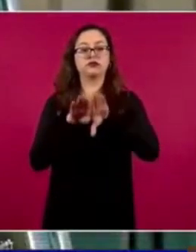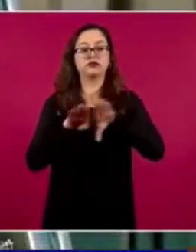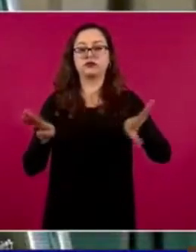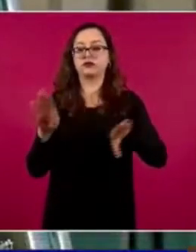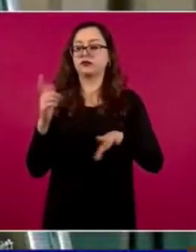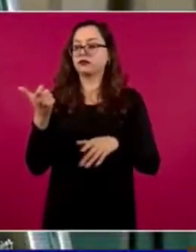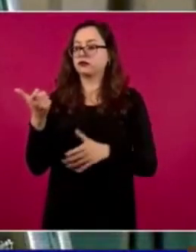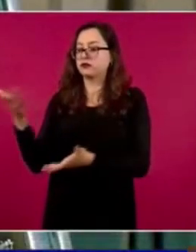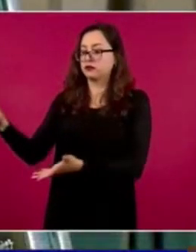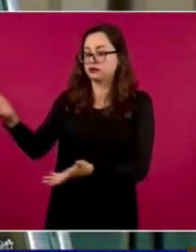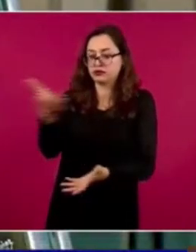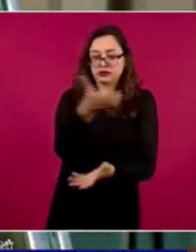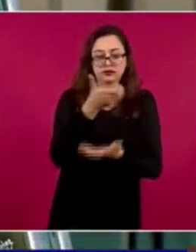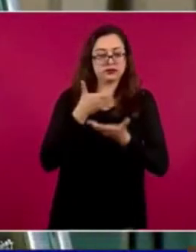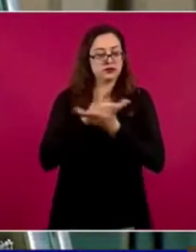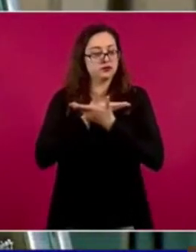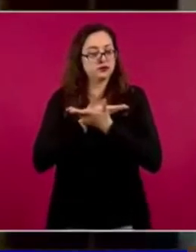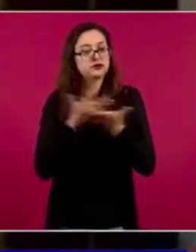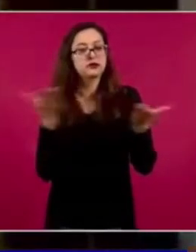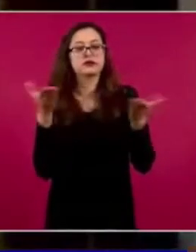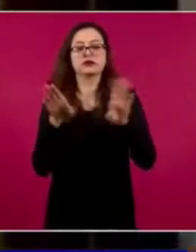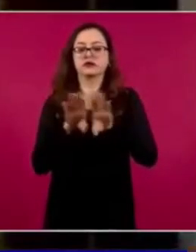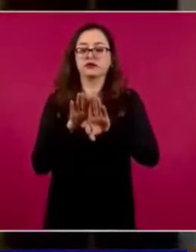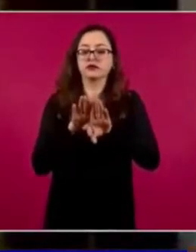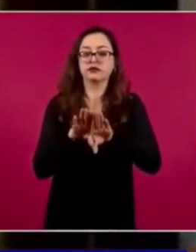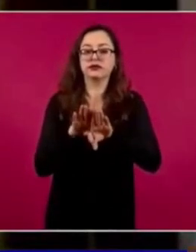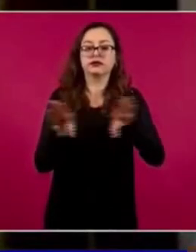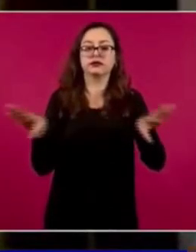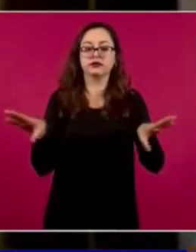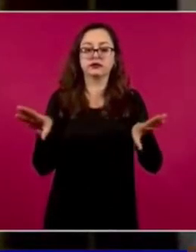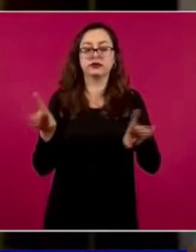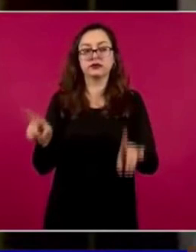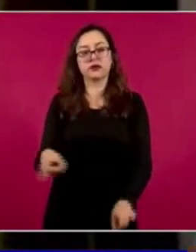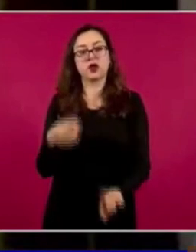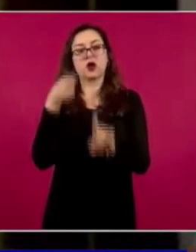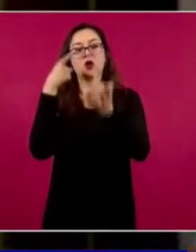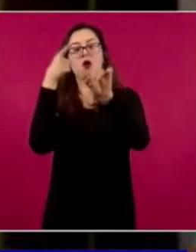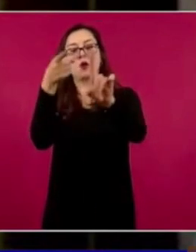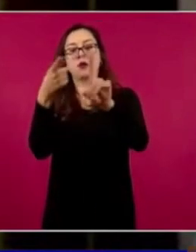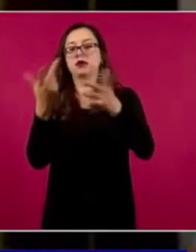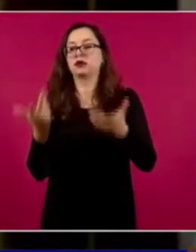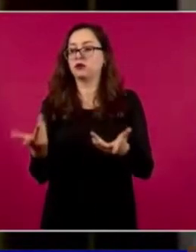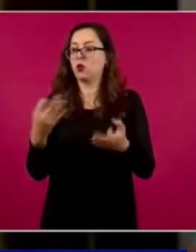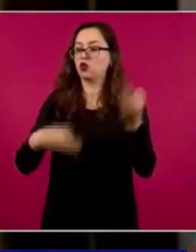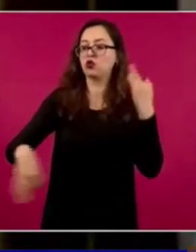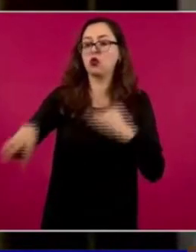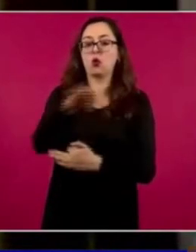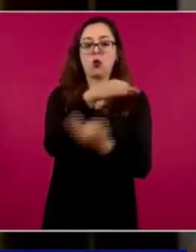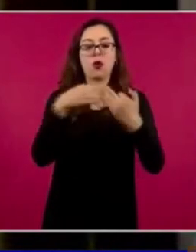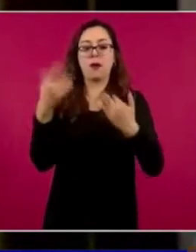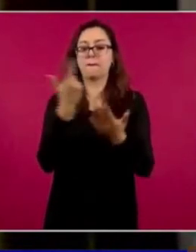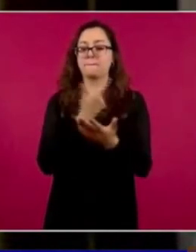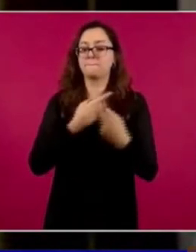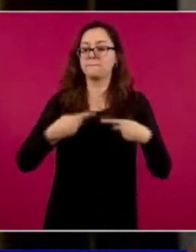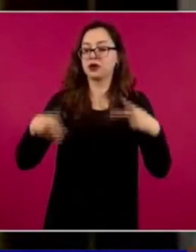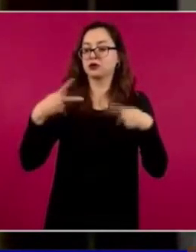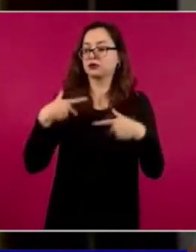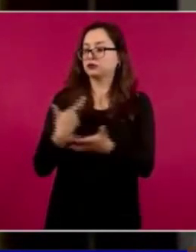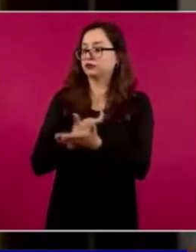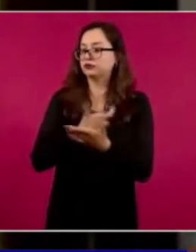riqueza con el criterio de mejorar los ingresos y el consumo de la